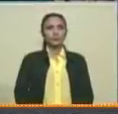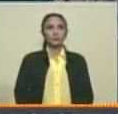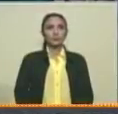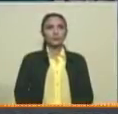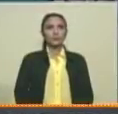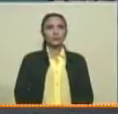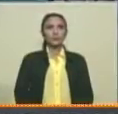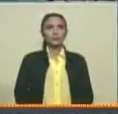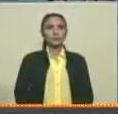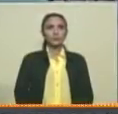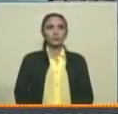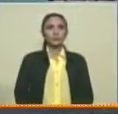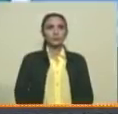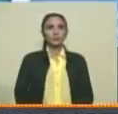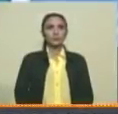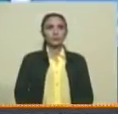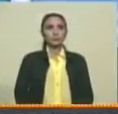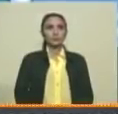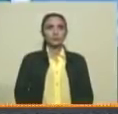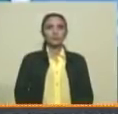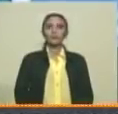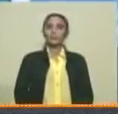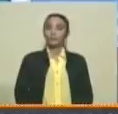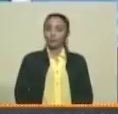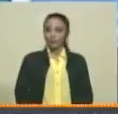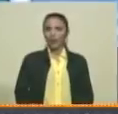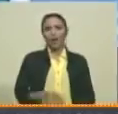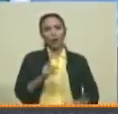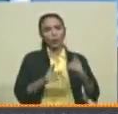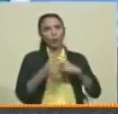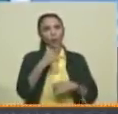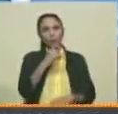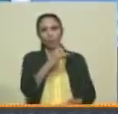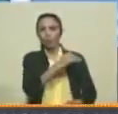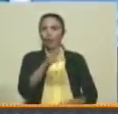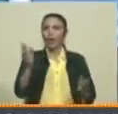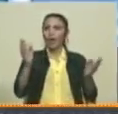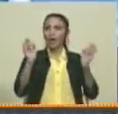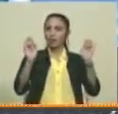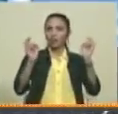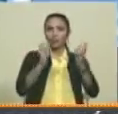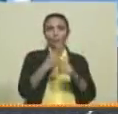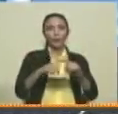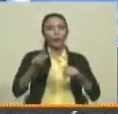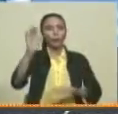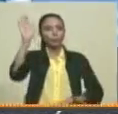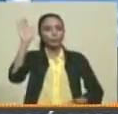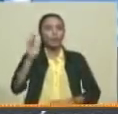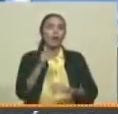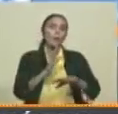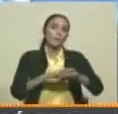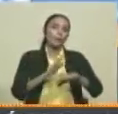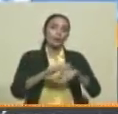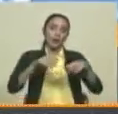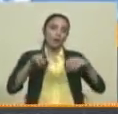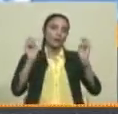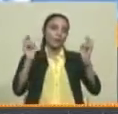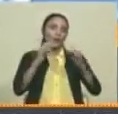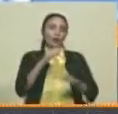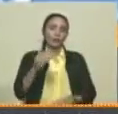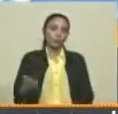Si hay algún tema, bueno, algún vocero que diga ese tema, pero levantan la mano. Pues estamos hablando de un tema muy